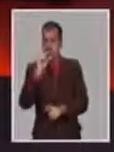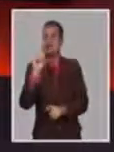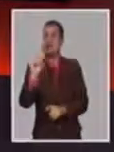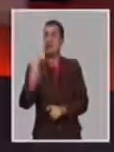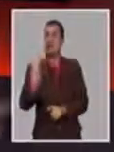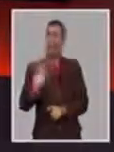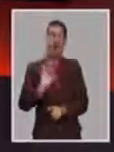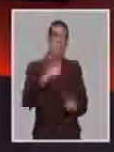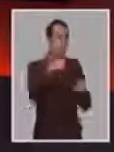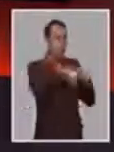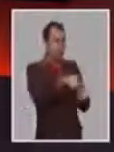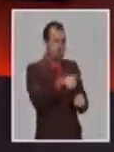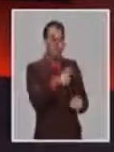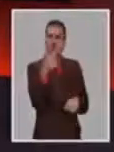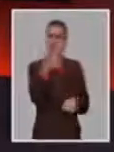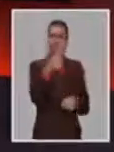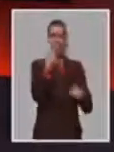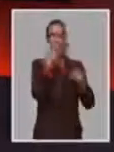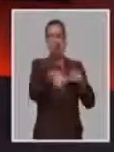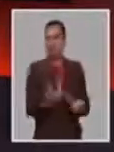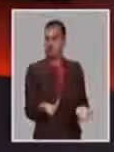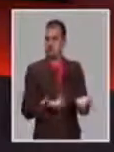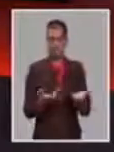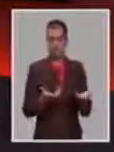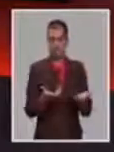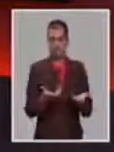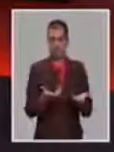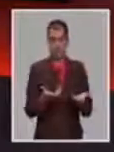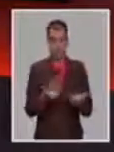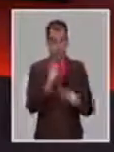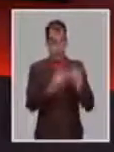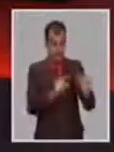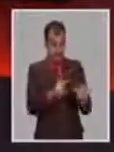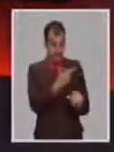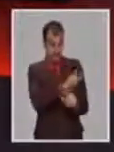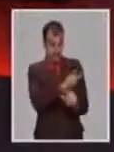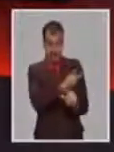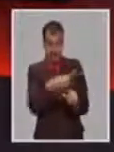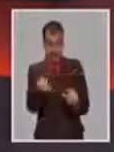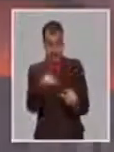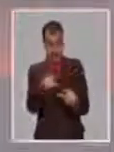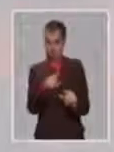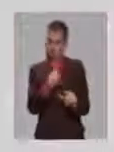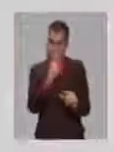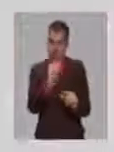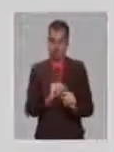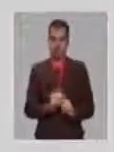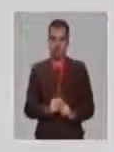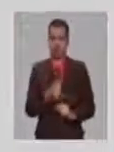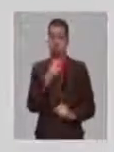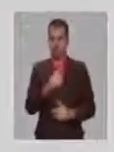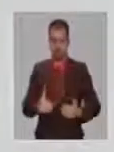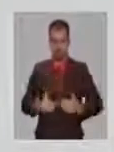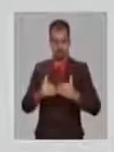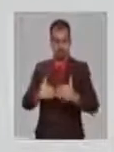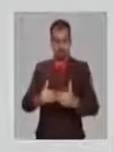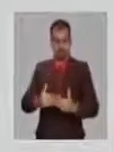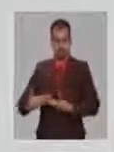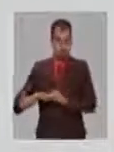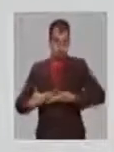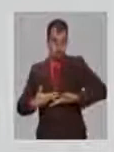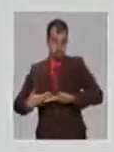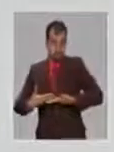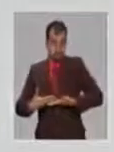al efecto de la vacuna. Entonces, como parte del ensayo clínico no van a ser incluidas estas personas. El embarazo, el puerperio y la lactancia, como ya les